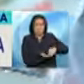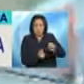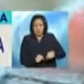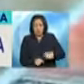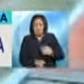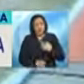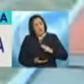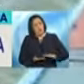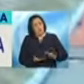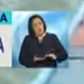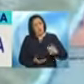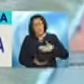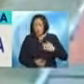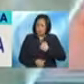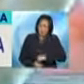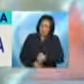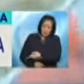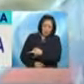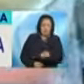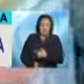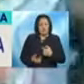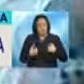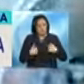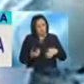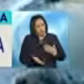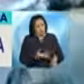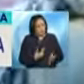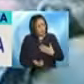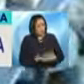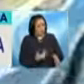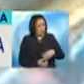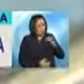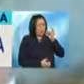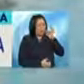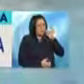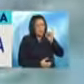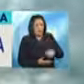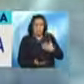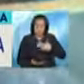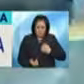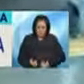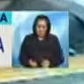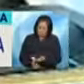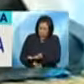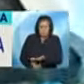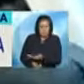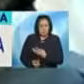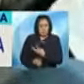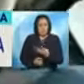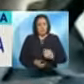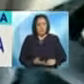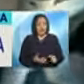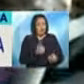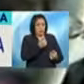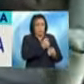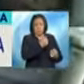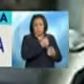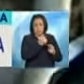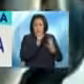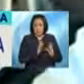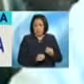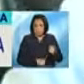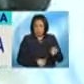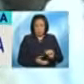dije, disculpa, tengo para mis hijitos, no importa, yo puedo pichar coca, le dije. Pero yo quiero para mis hijitos, dije. Y la regidora,